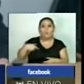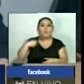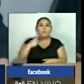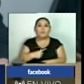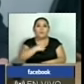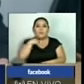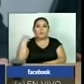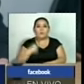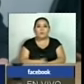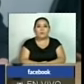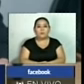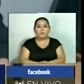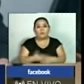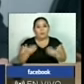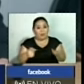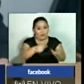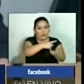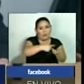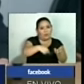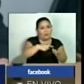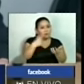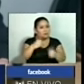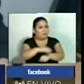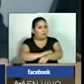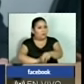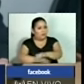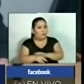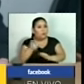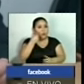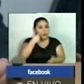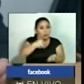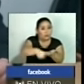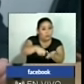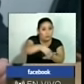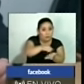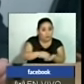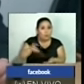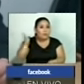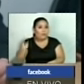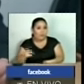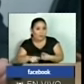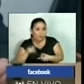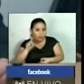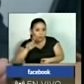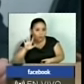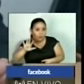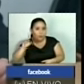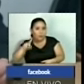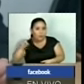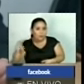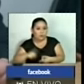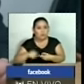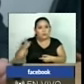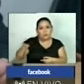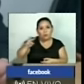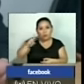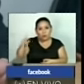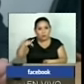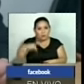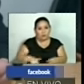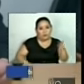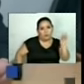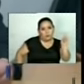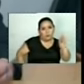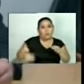dinero exigido. Los sujetos fueron detenidos en los municipios de San Marcos, Santo Tomás y San Salvador, así como en la zona de